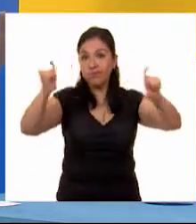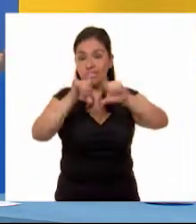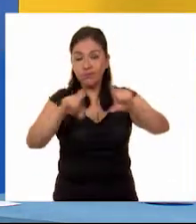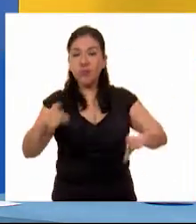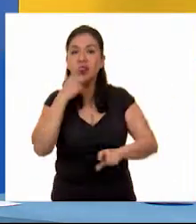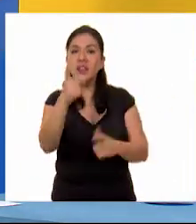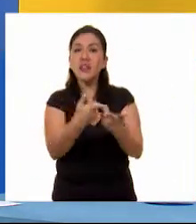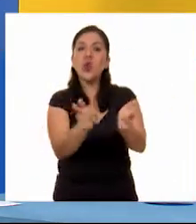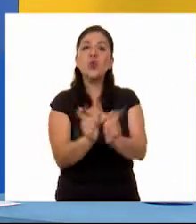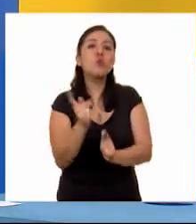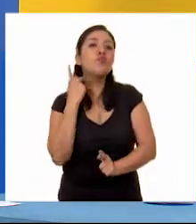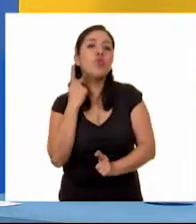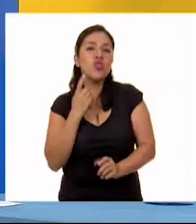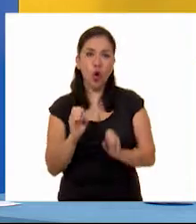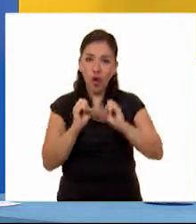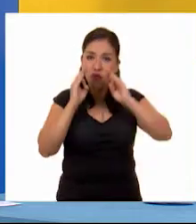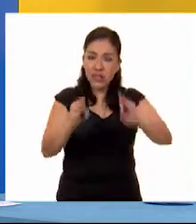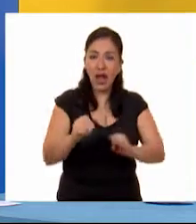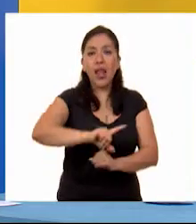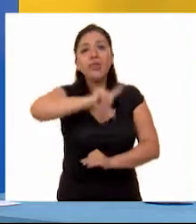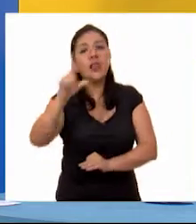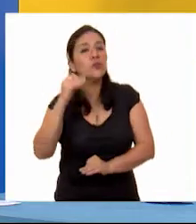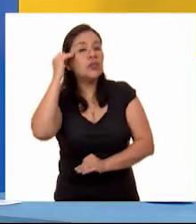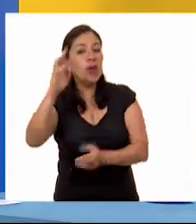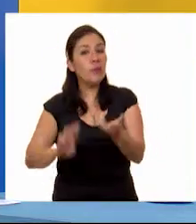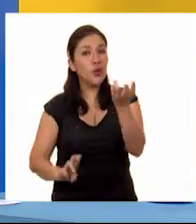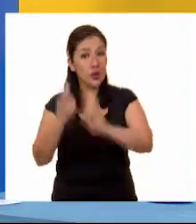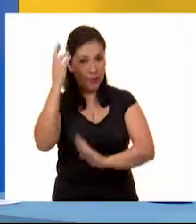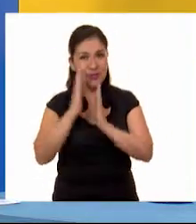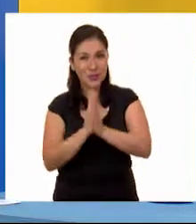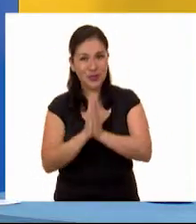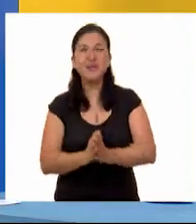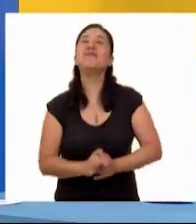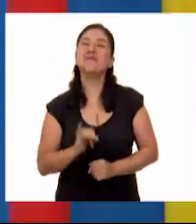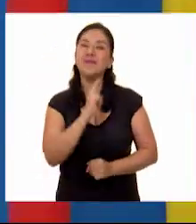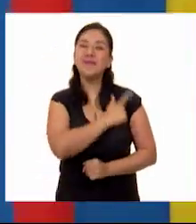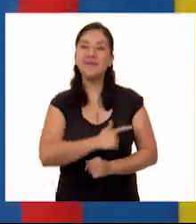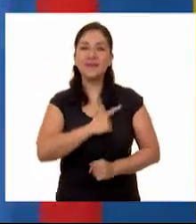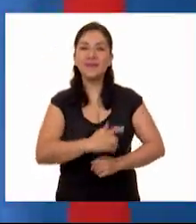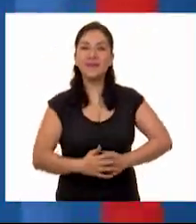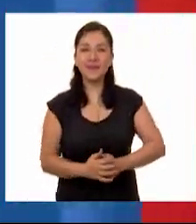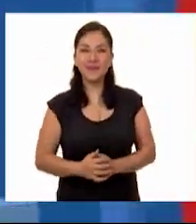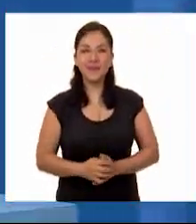partido oficial y periodo postrevolucionario en nuestra línea del tiempo? Claro que sí.